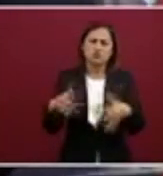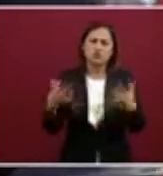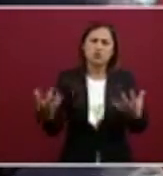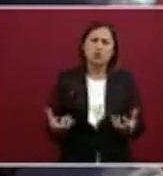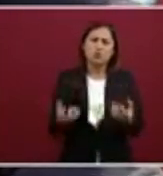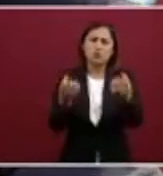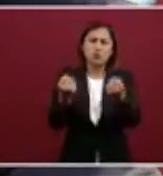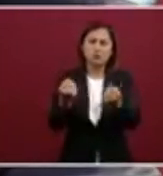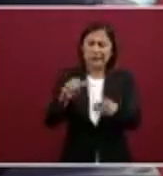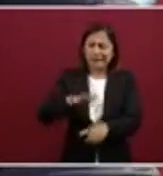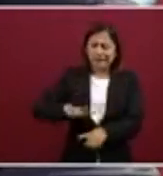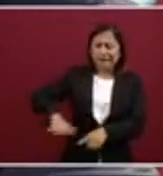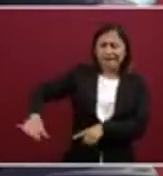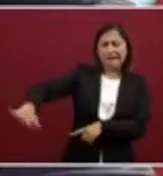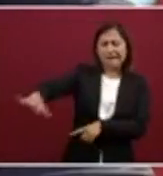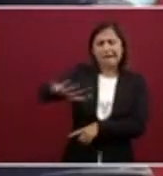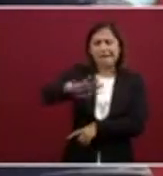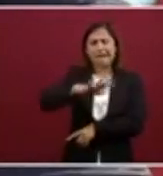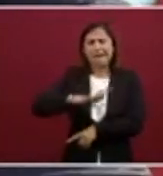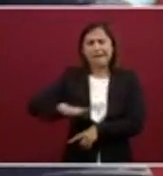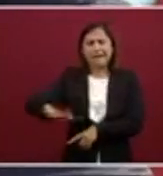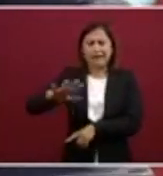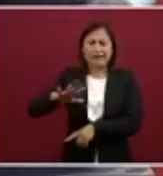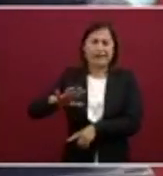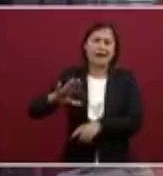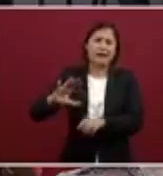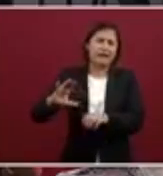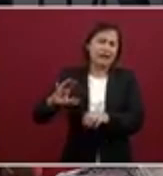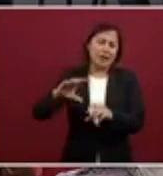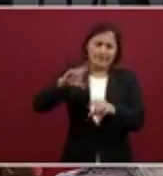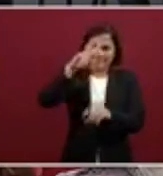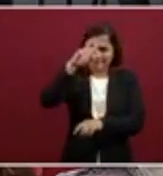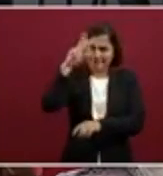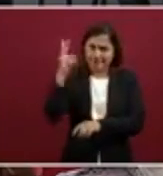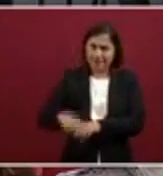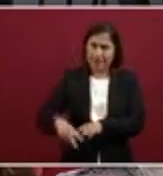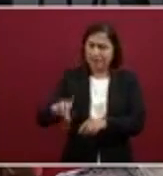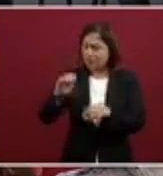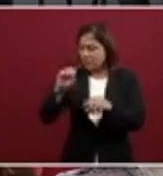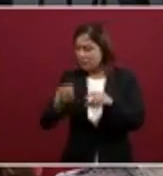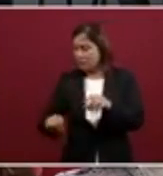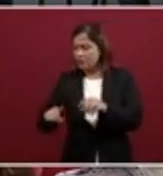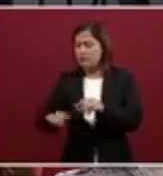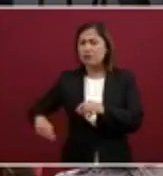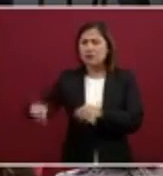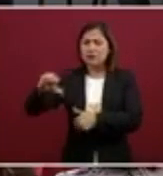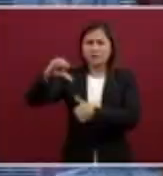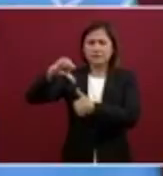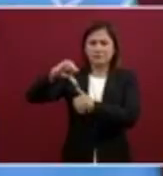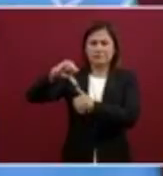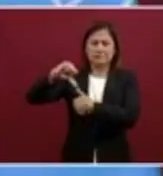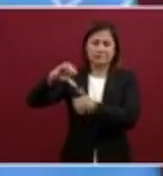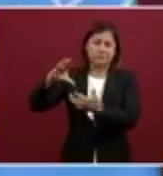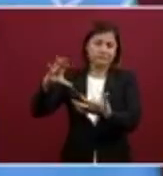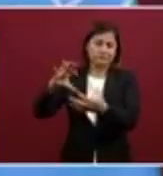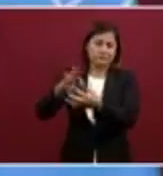región de México y de Centroamérica. Entonces, eso sería